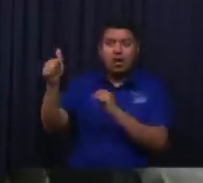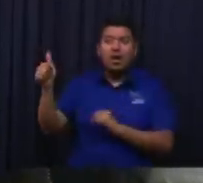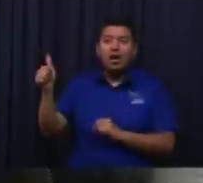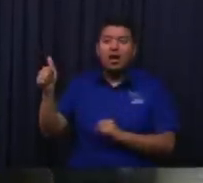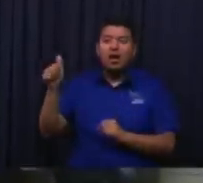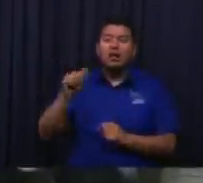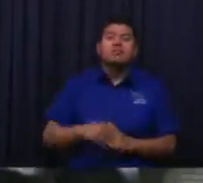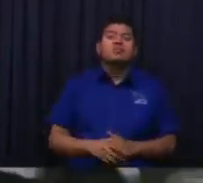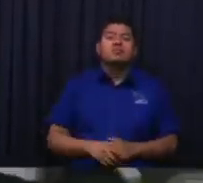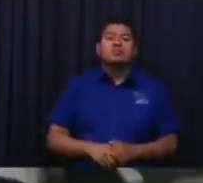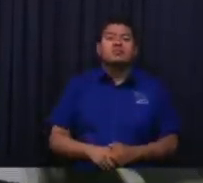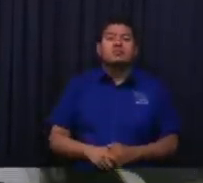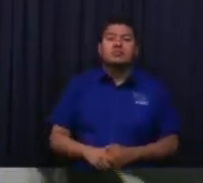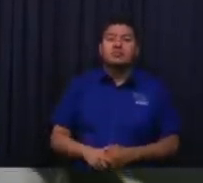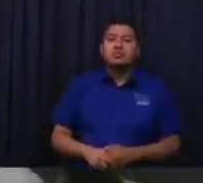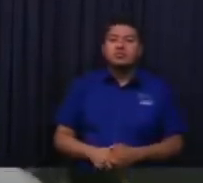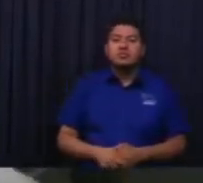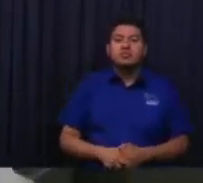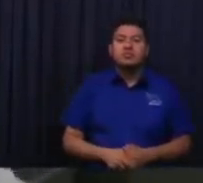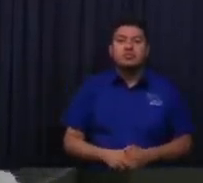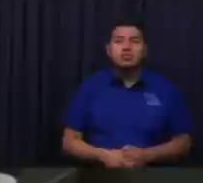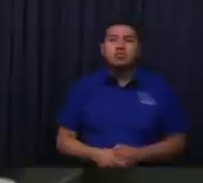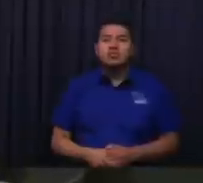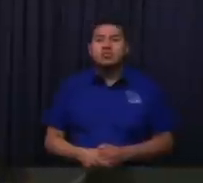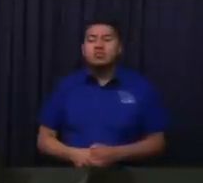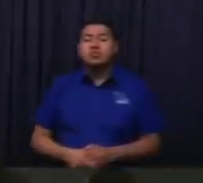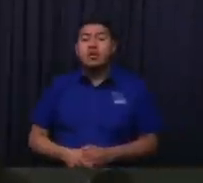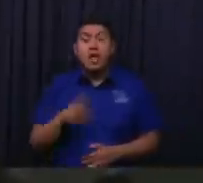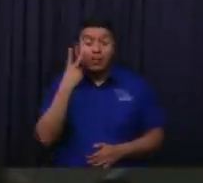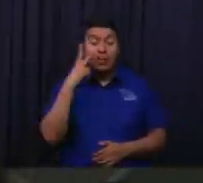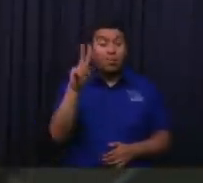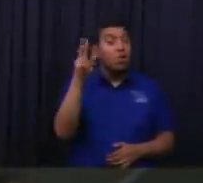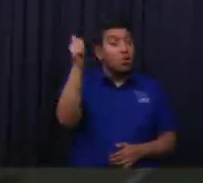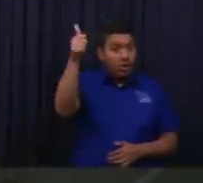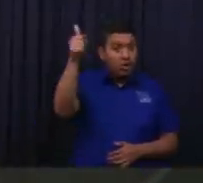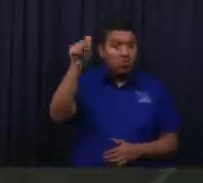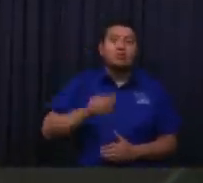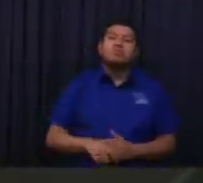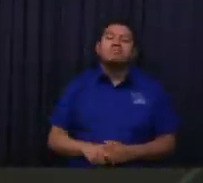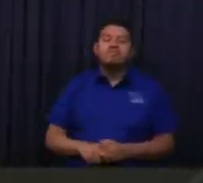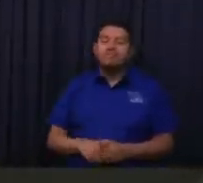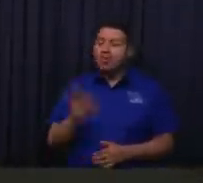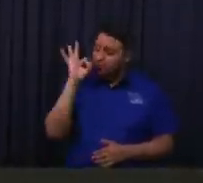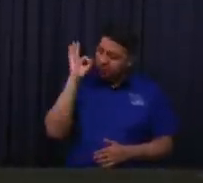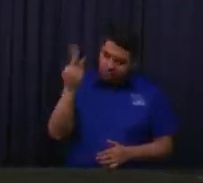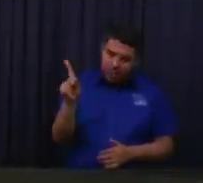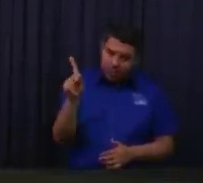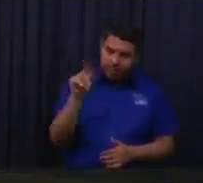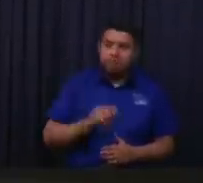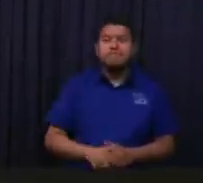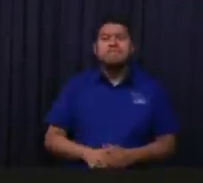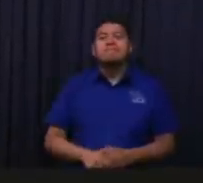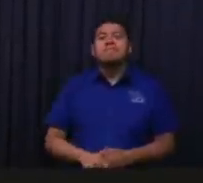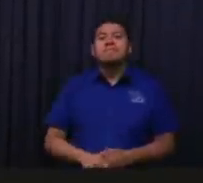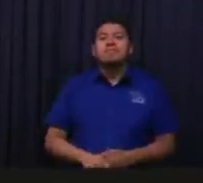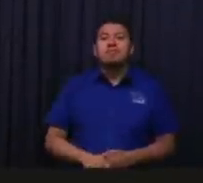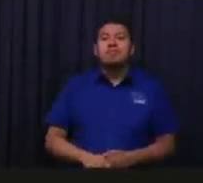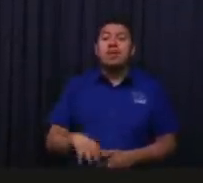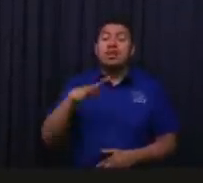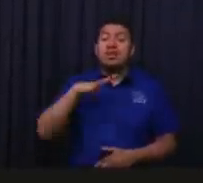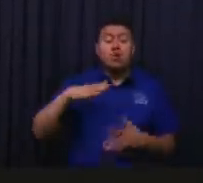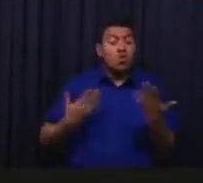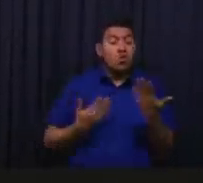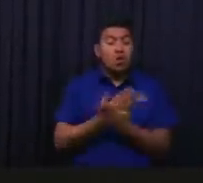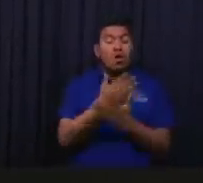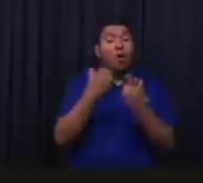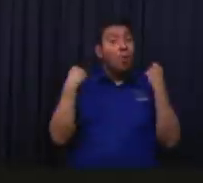viña. No miremos el lado negativo, miremos lo positivo. Es como que si él dijera, ok, tengo una nueva oportunidad